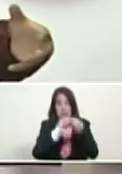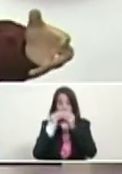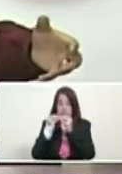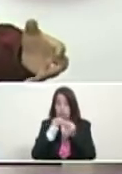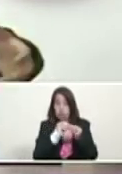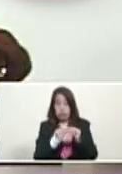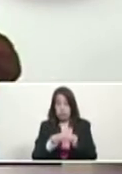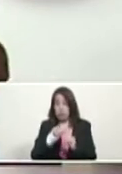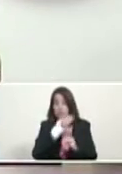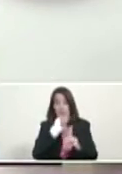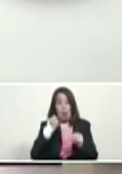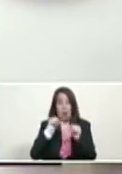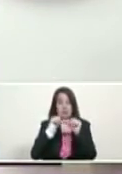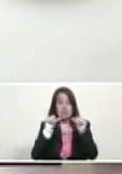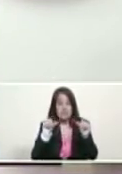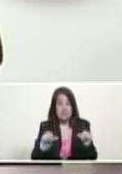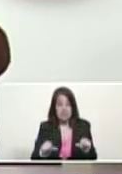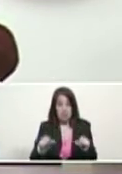cuerpo